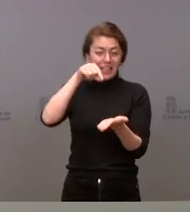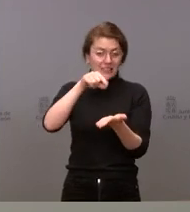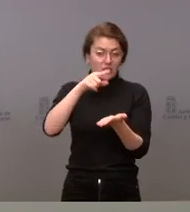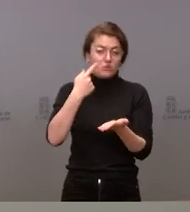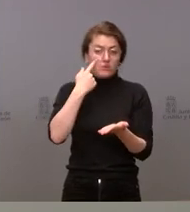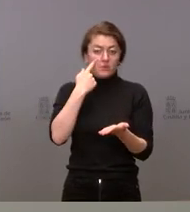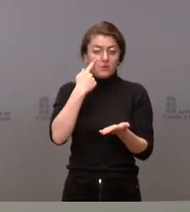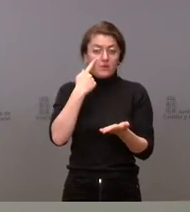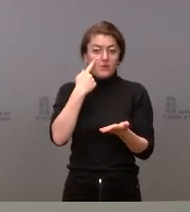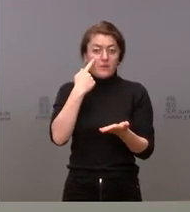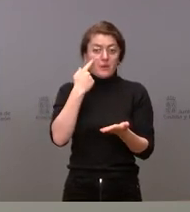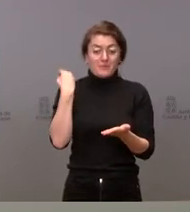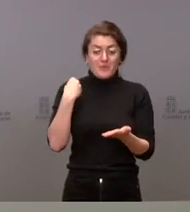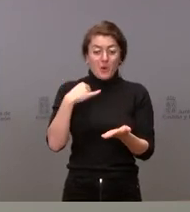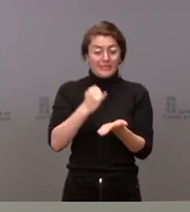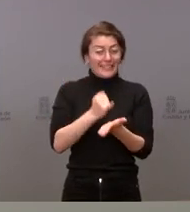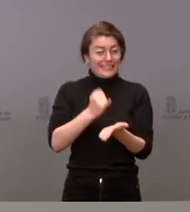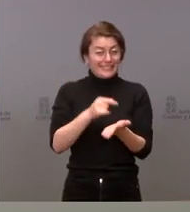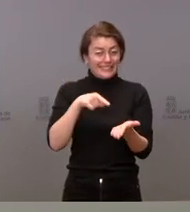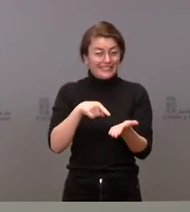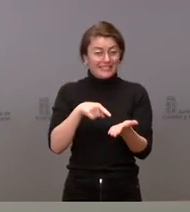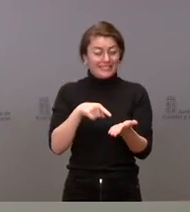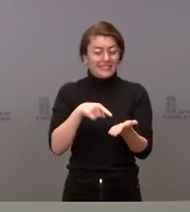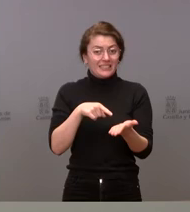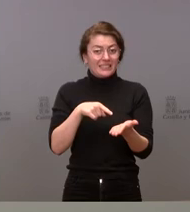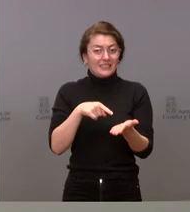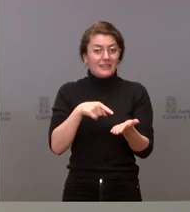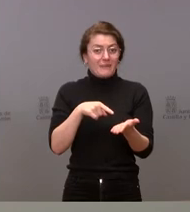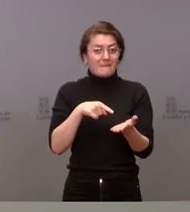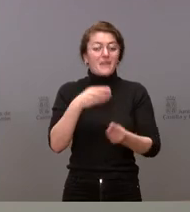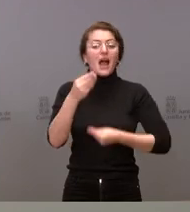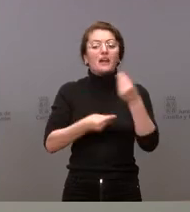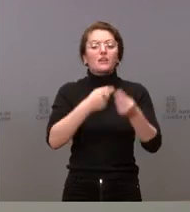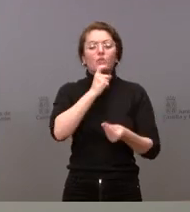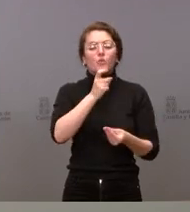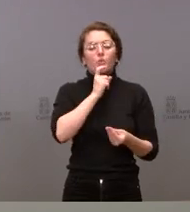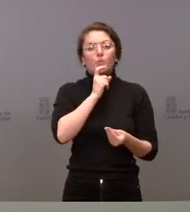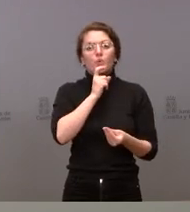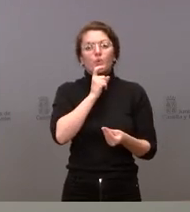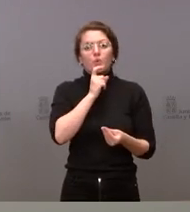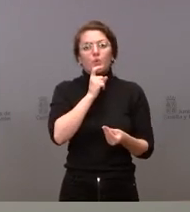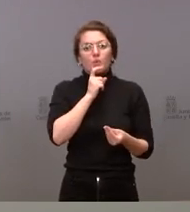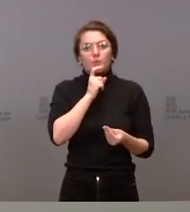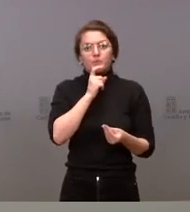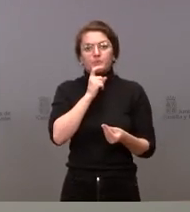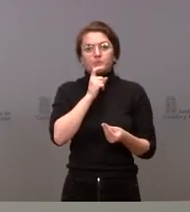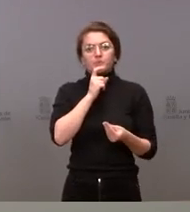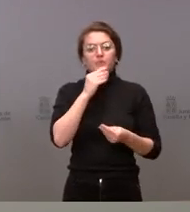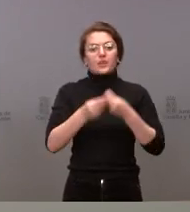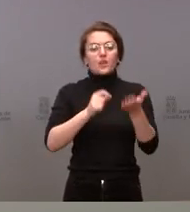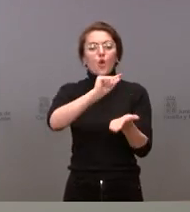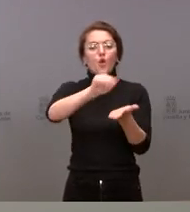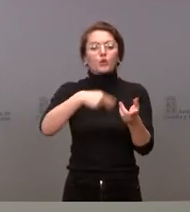esos tests de antígenos se han se han realizado mediante una un contrato público